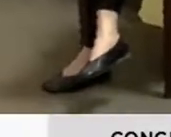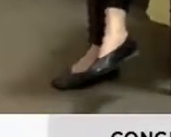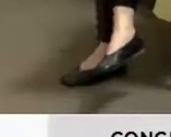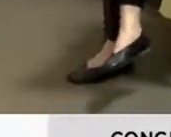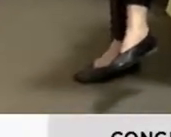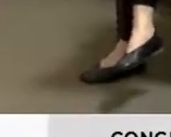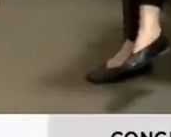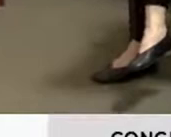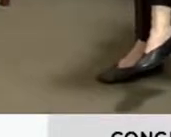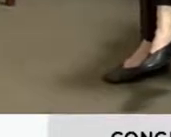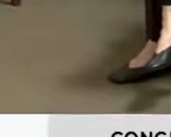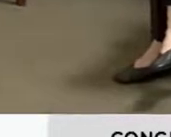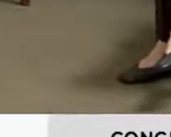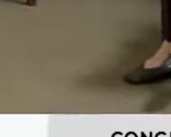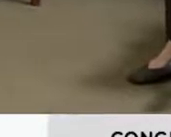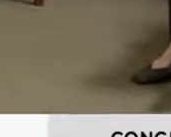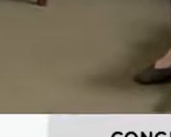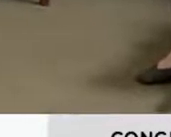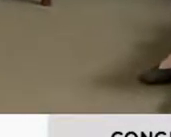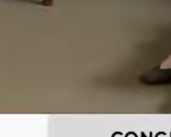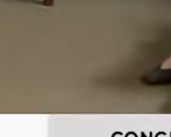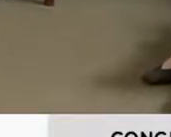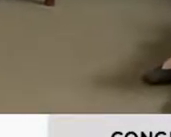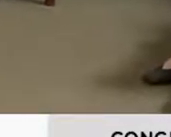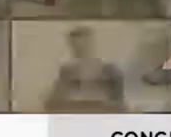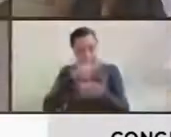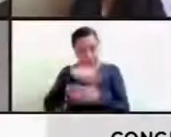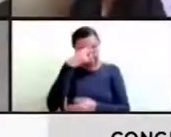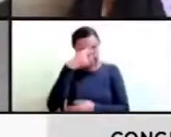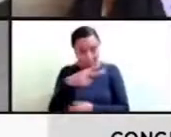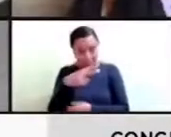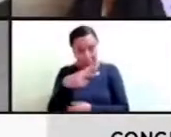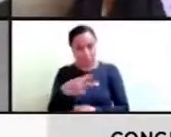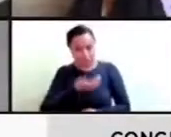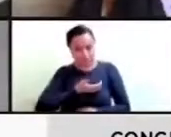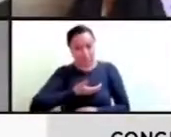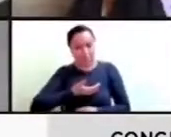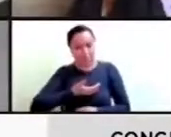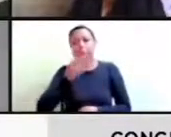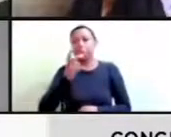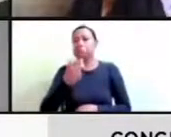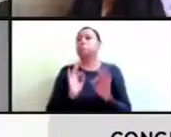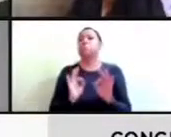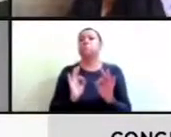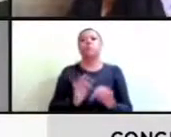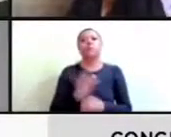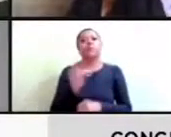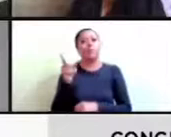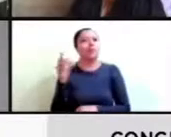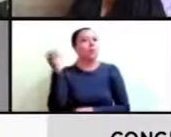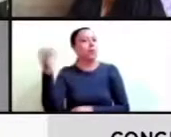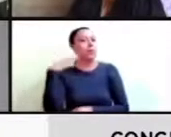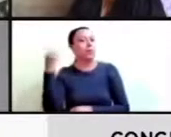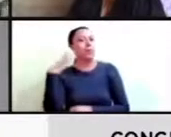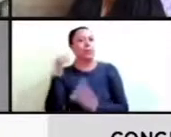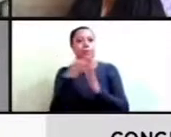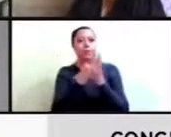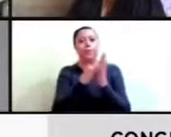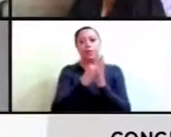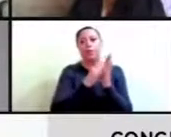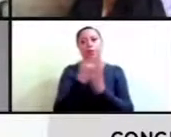Ojalá tengan la oportunidad de ver alguno de sus videos, sus conferencias que están en YouTube, porque los va a llevar a conocer nuestra